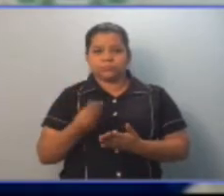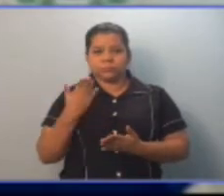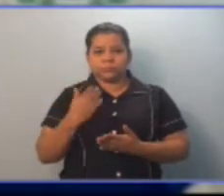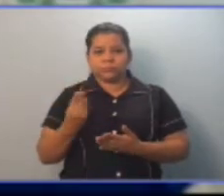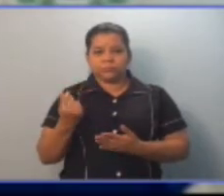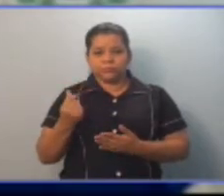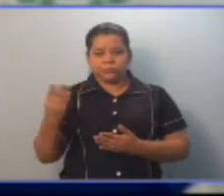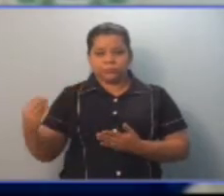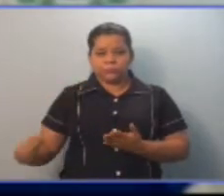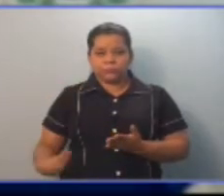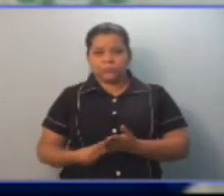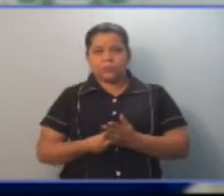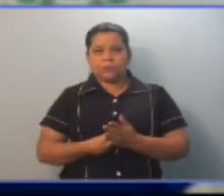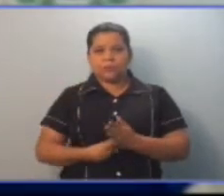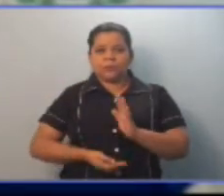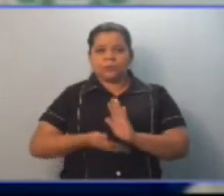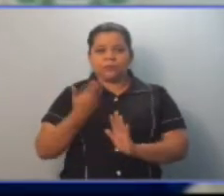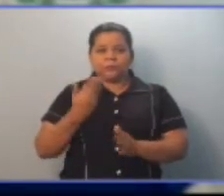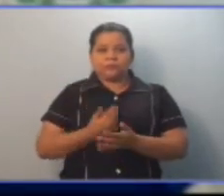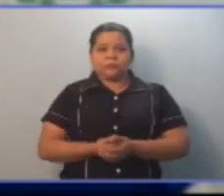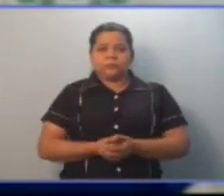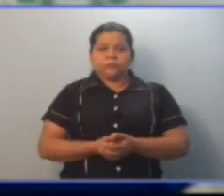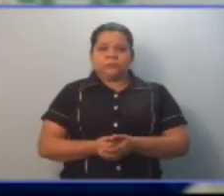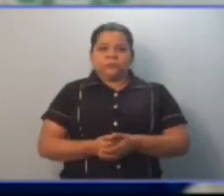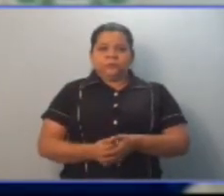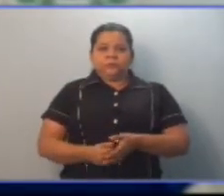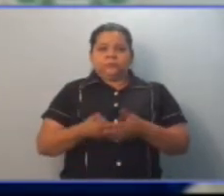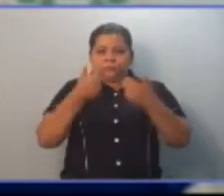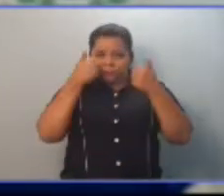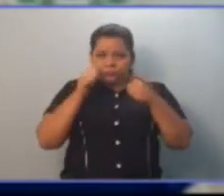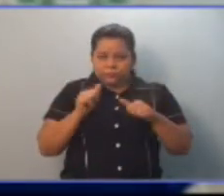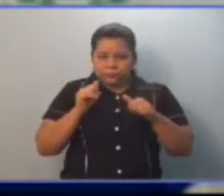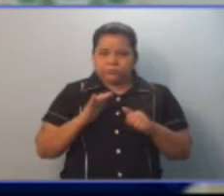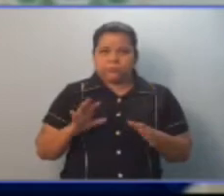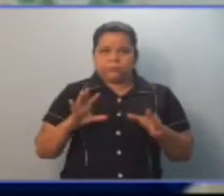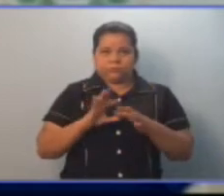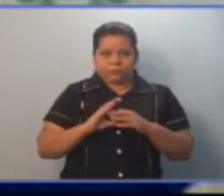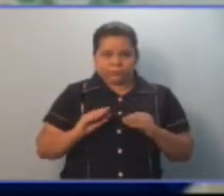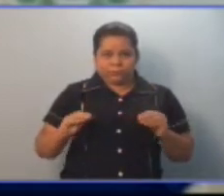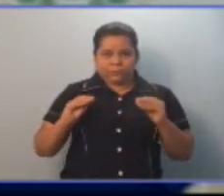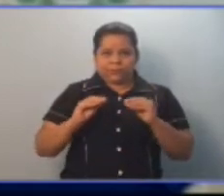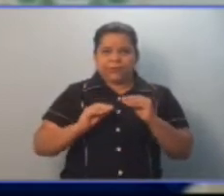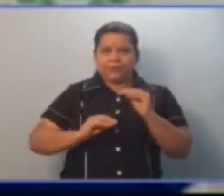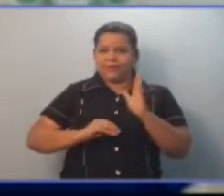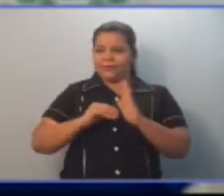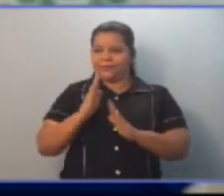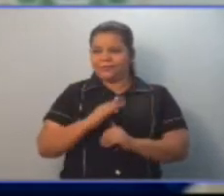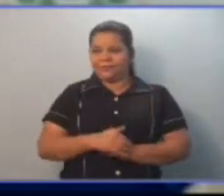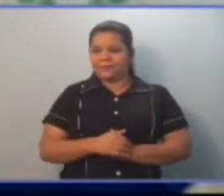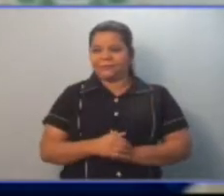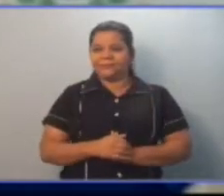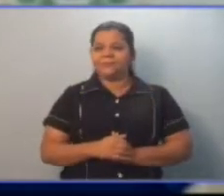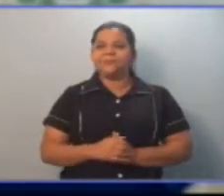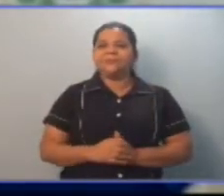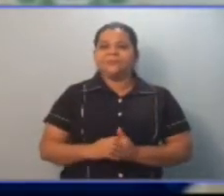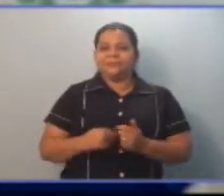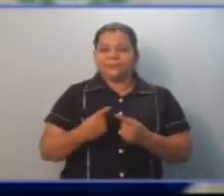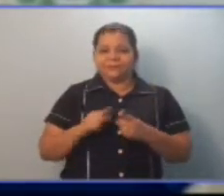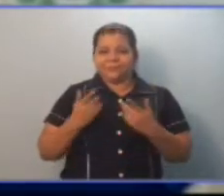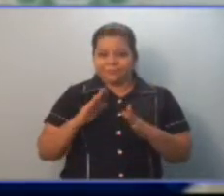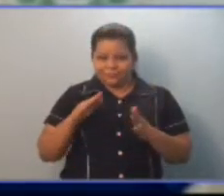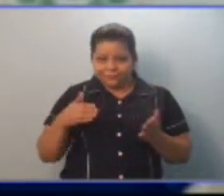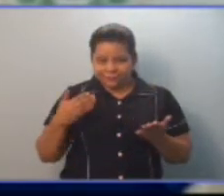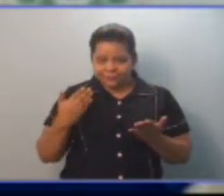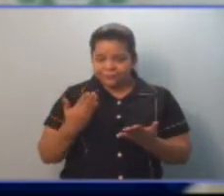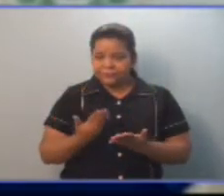sin hacer ninguna reforma, yo creo que lo más sano es de que los